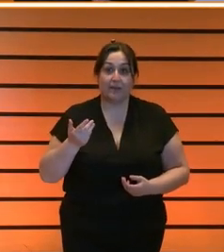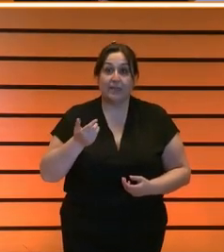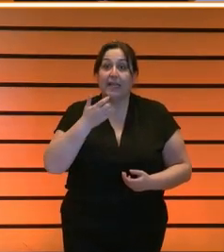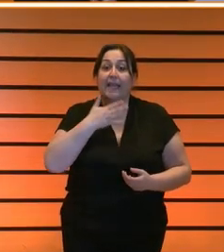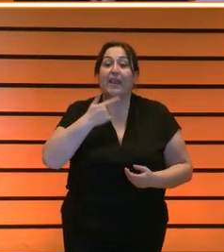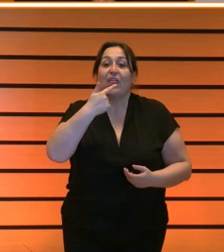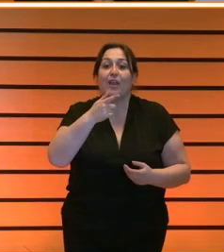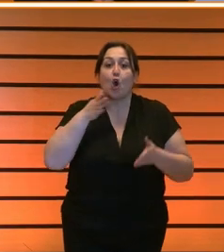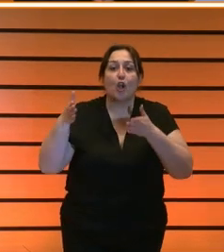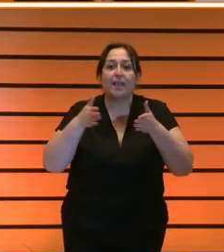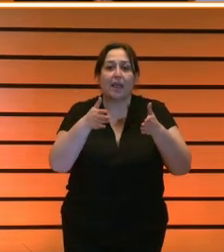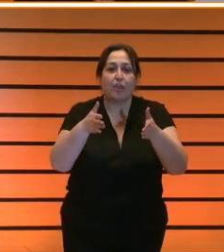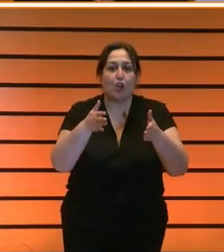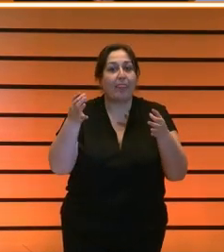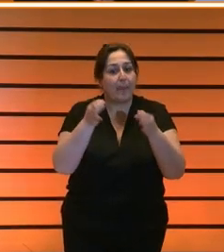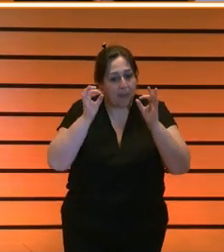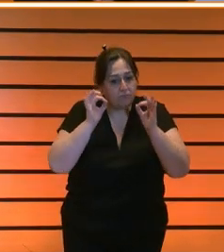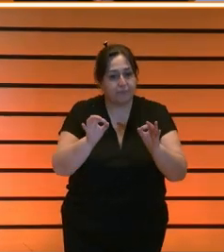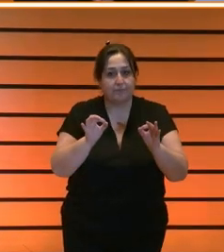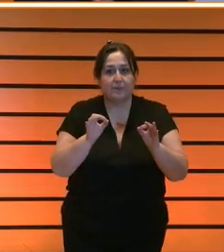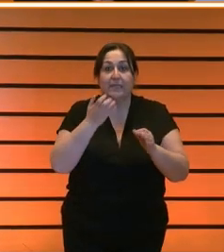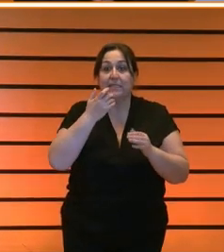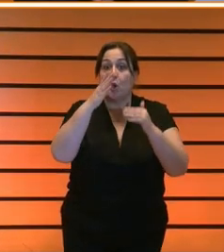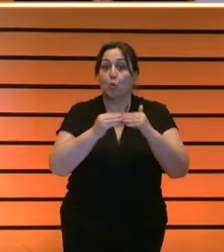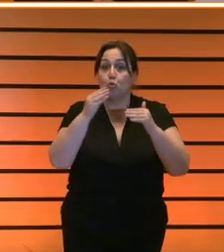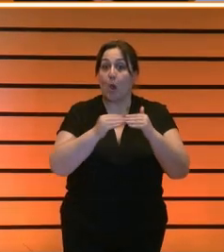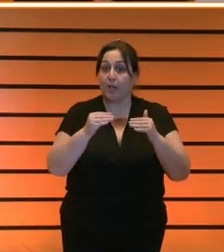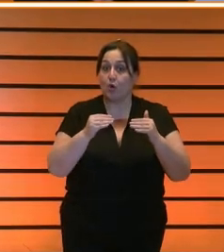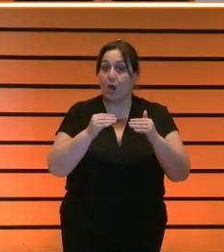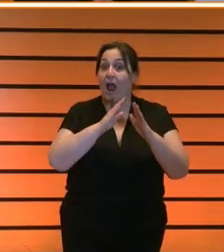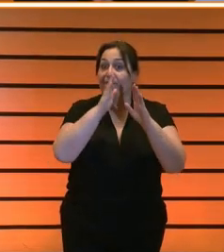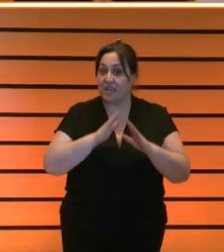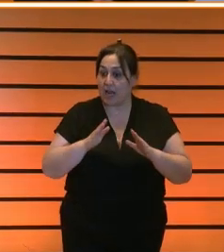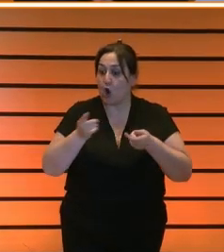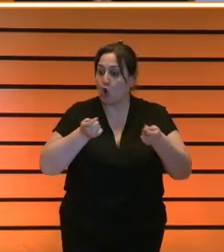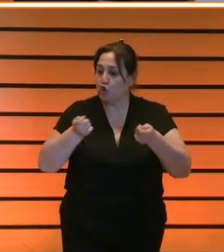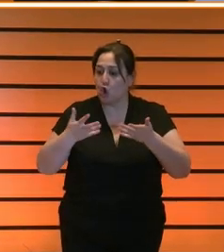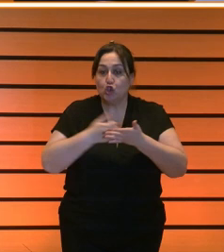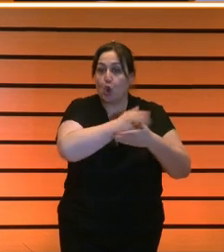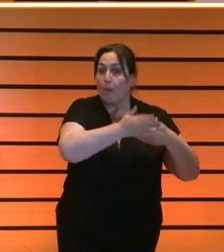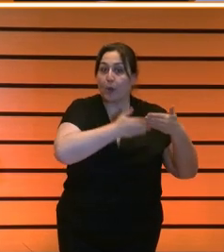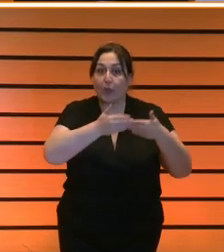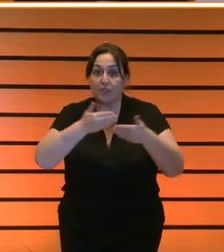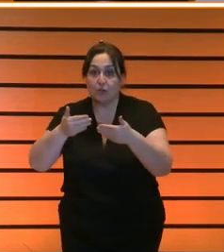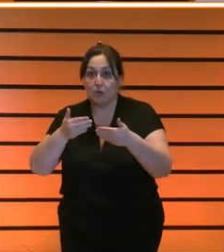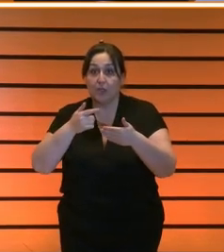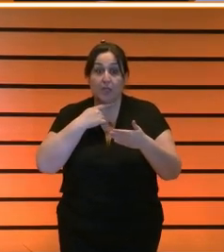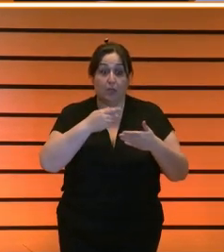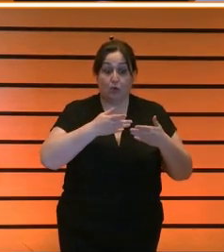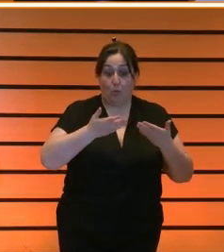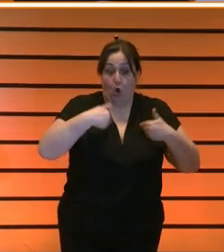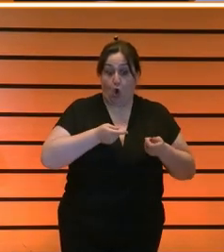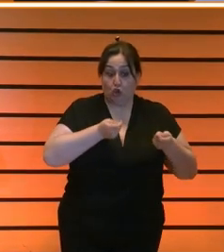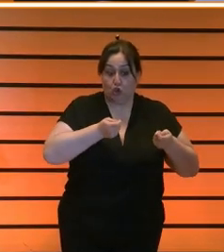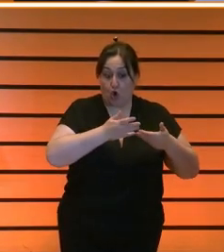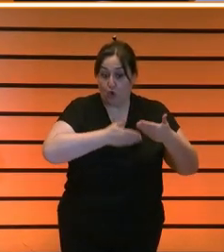la orientación ha de ser esta la orientación de que el usuario final gobierna todo el proceso como gobierna todo el